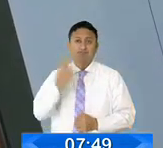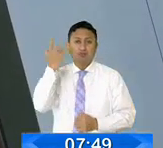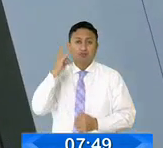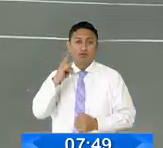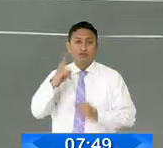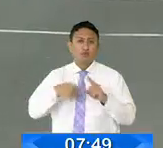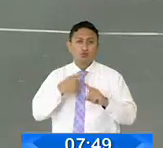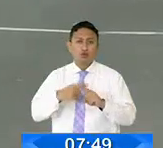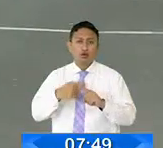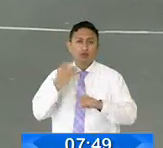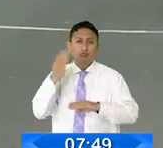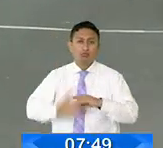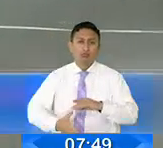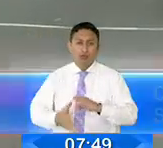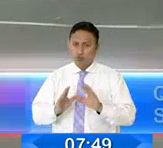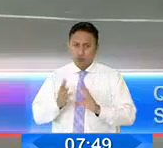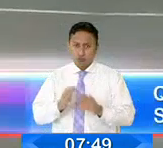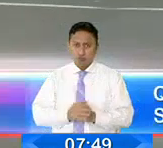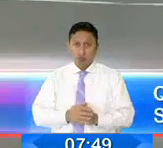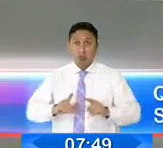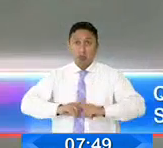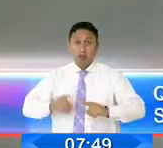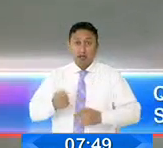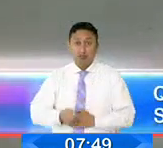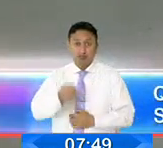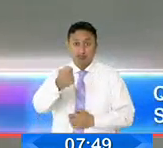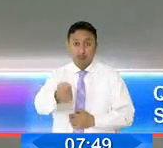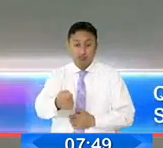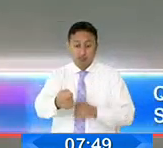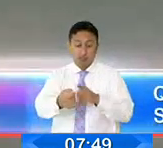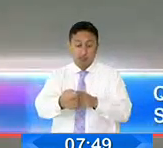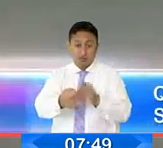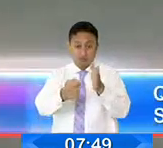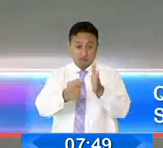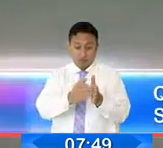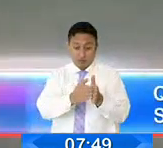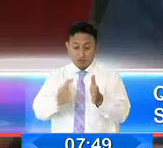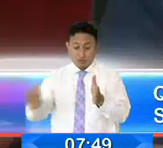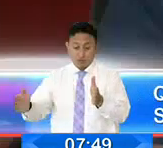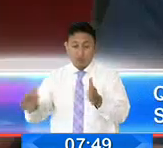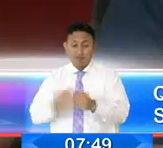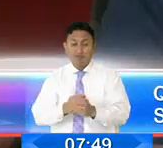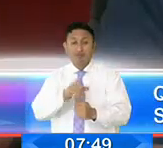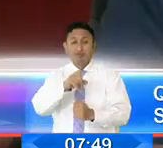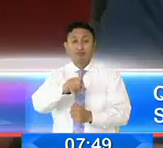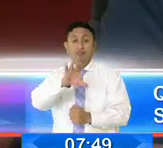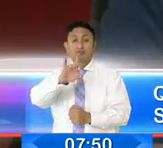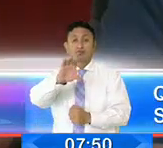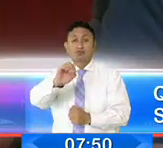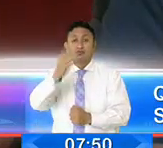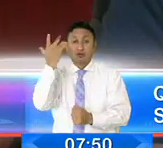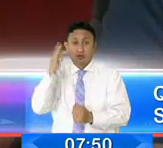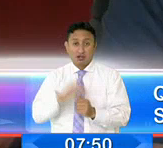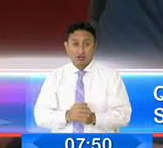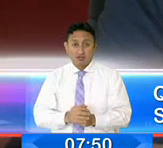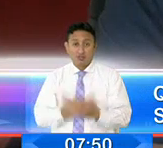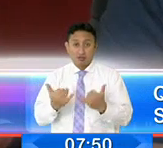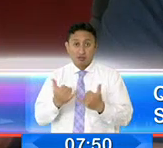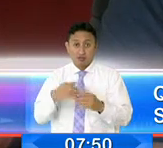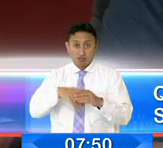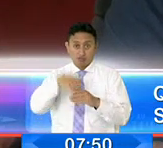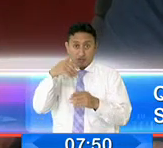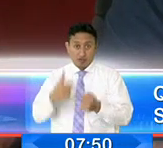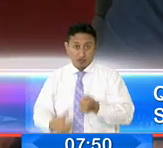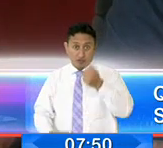para pedir un salvoconducto, pero una vez dado, tiene un periodo determinado de validez. 180 días a partir de la emisión